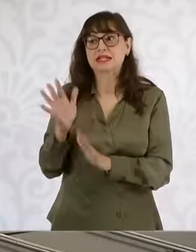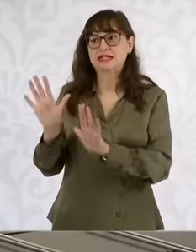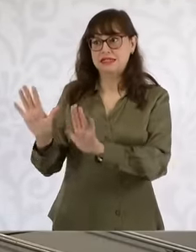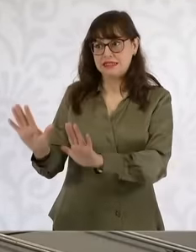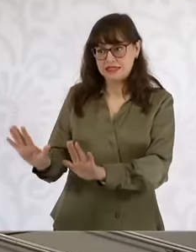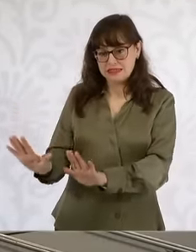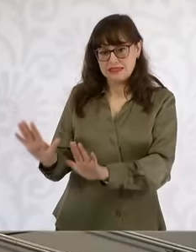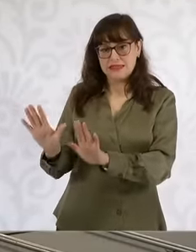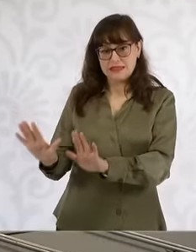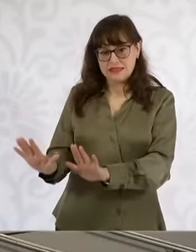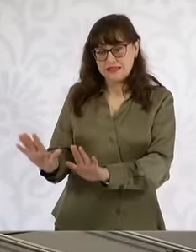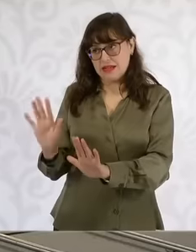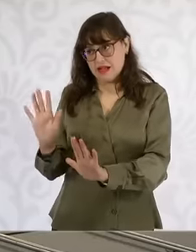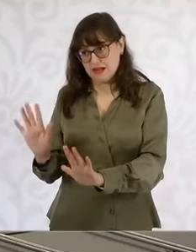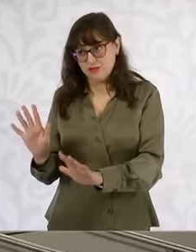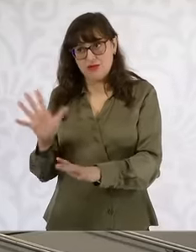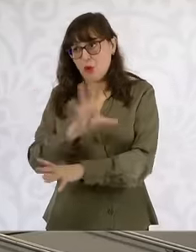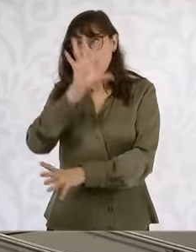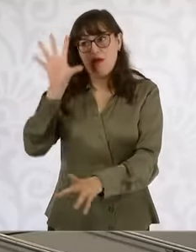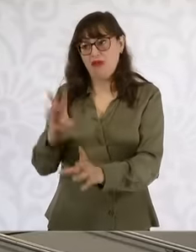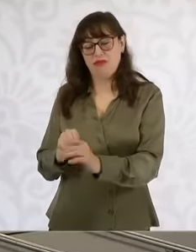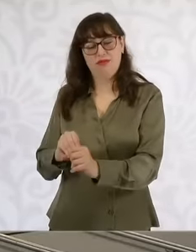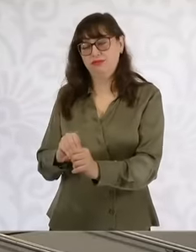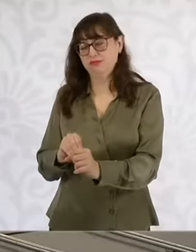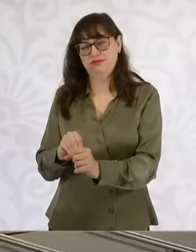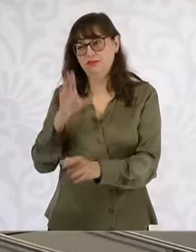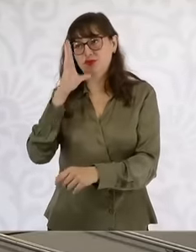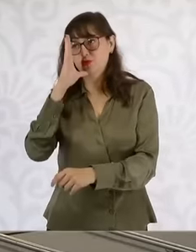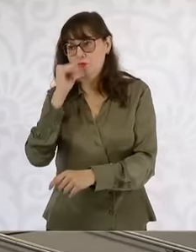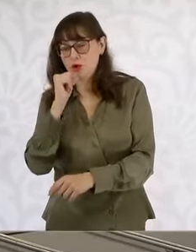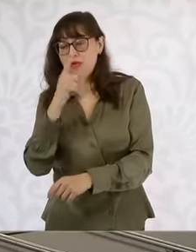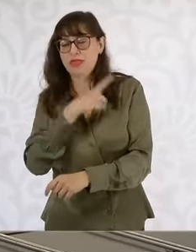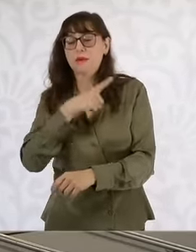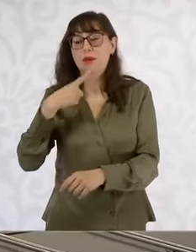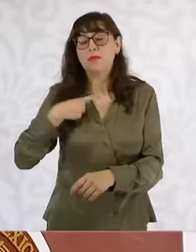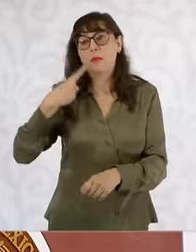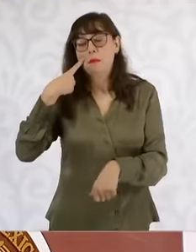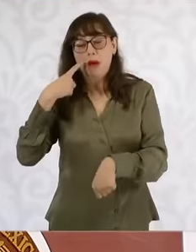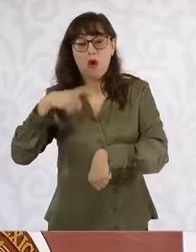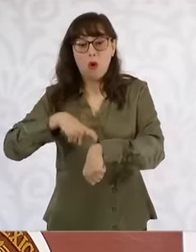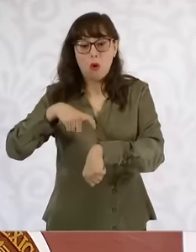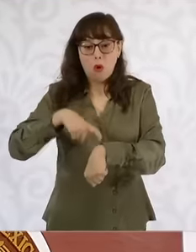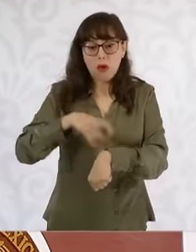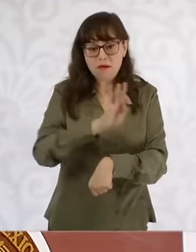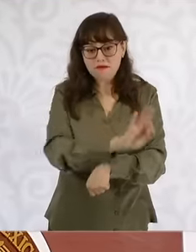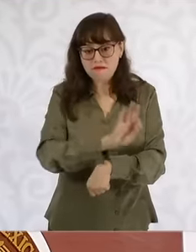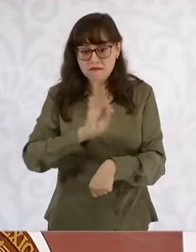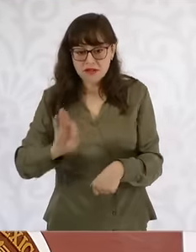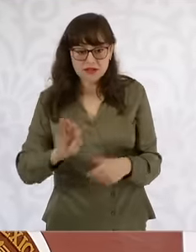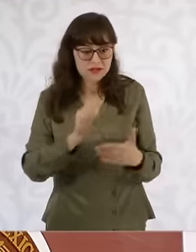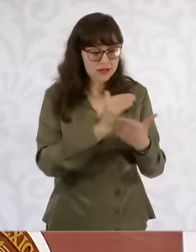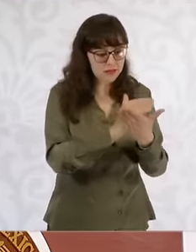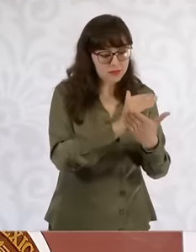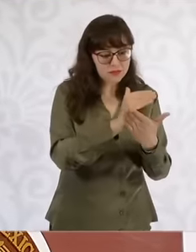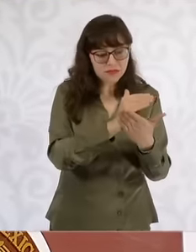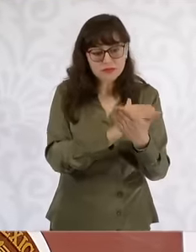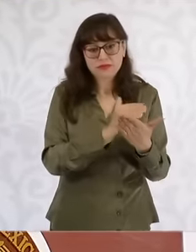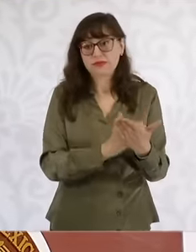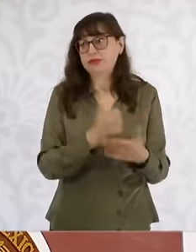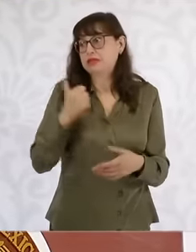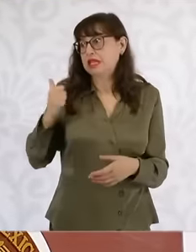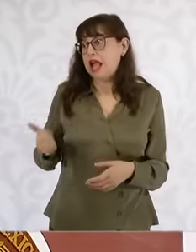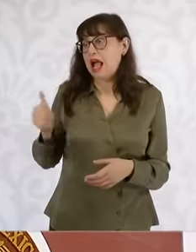proceso de acabar de afinar si los horarios son compatibles, si se pueden armar, porque cada jefe de Estado pues trae